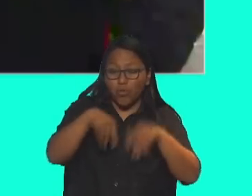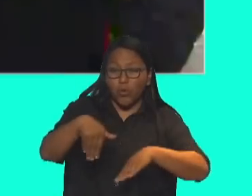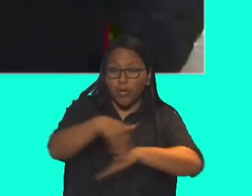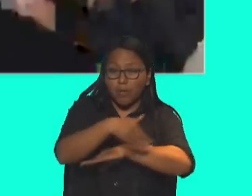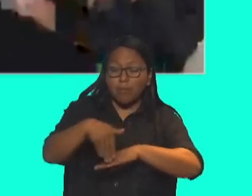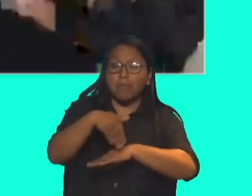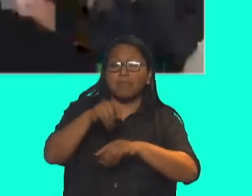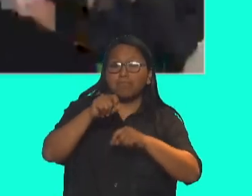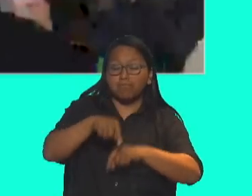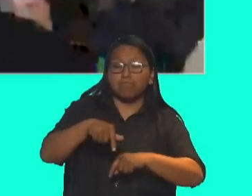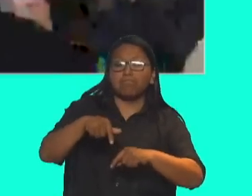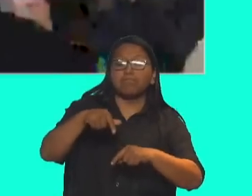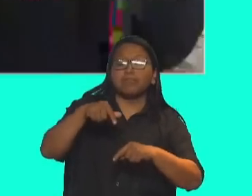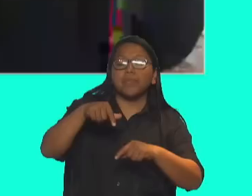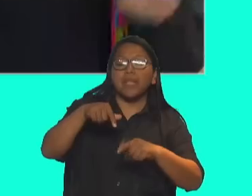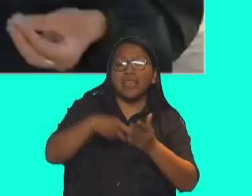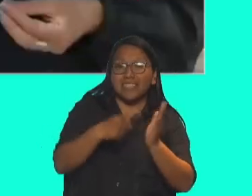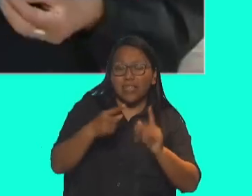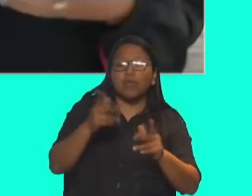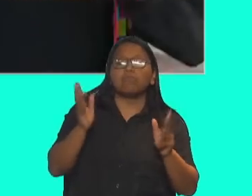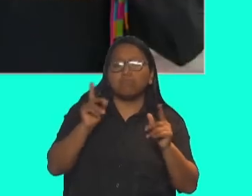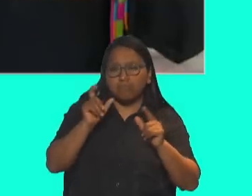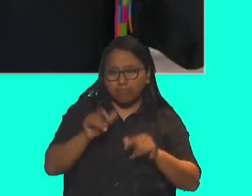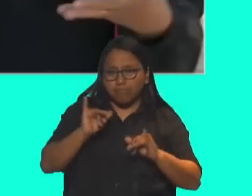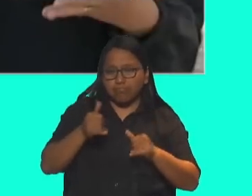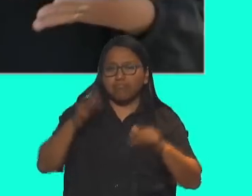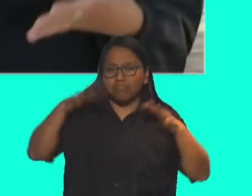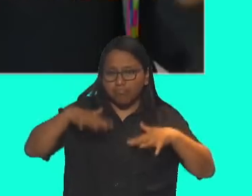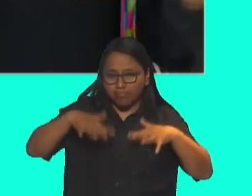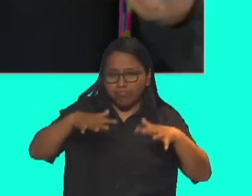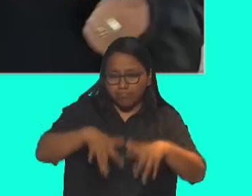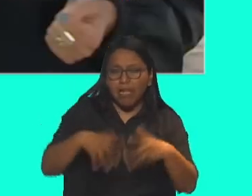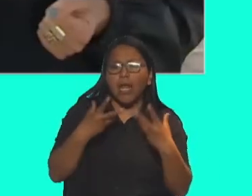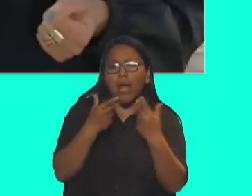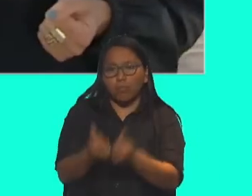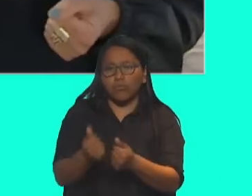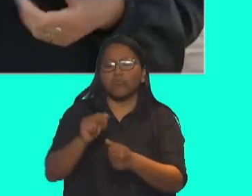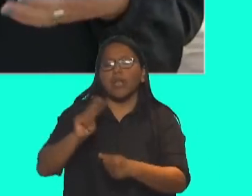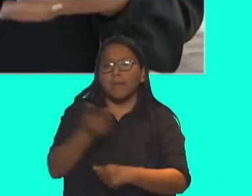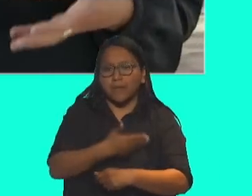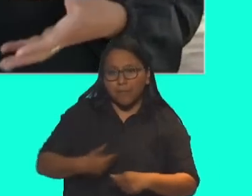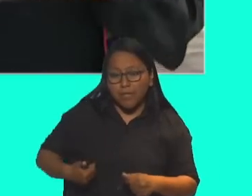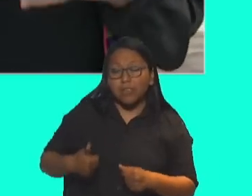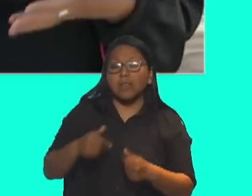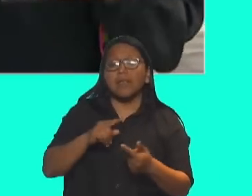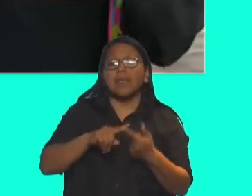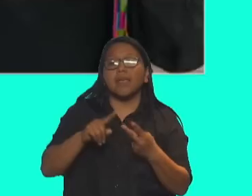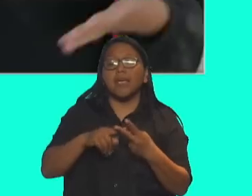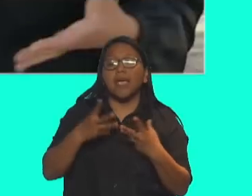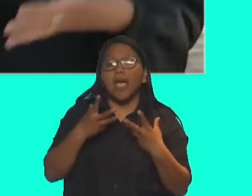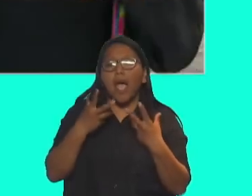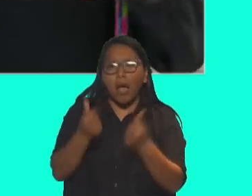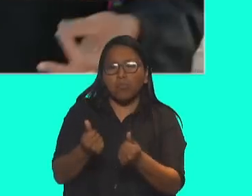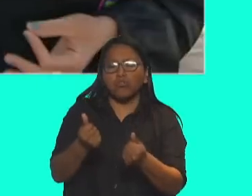sarmiento y patricias mendocinas se reunirá la manifestación en apoyo a la vicepresidenta y sobre todo en apoyo a la